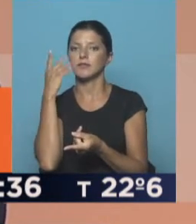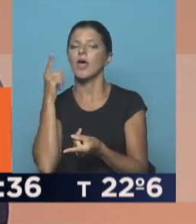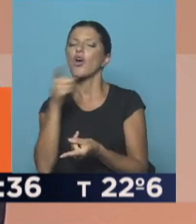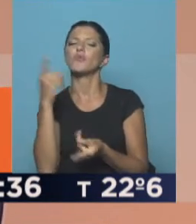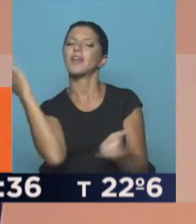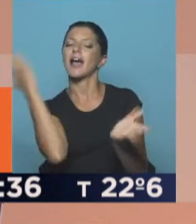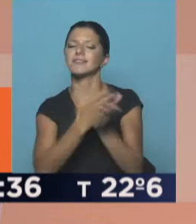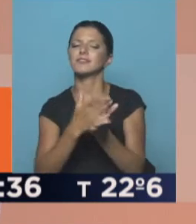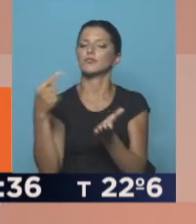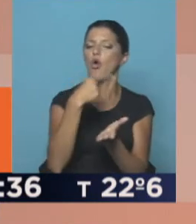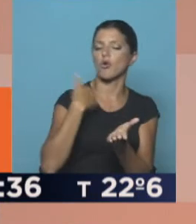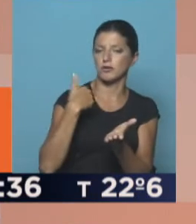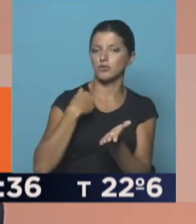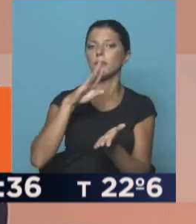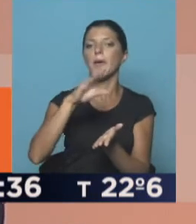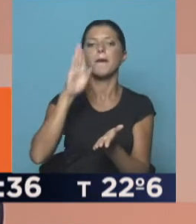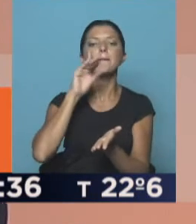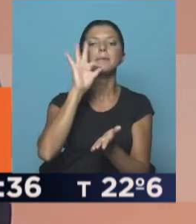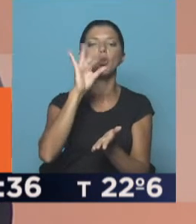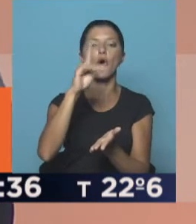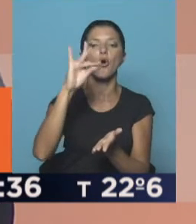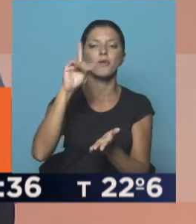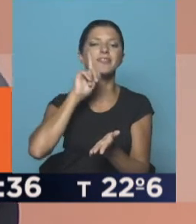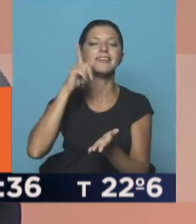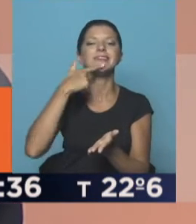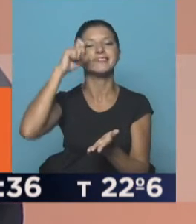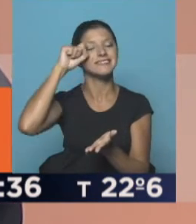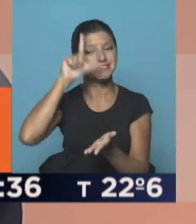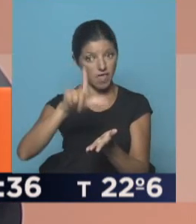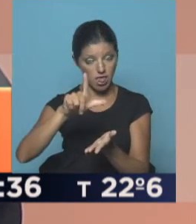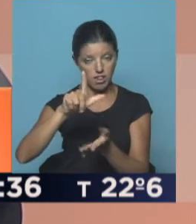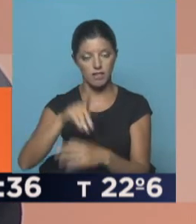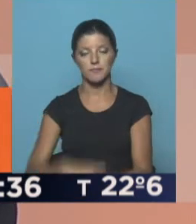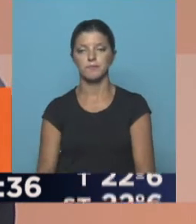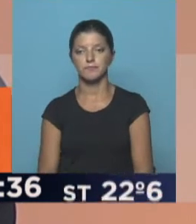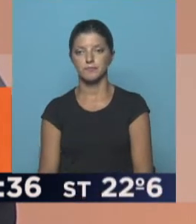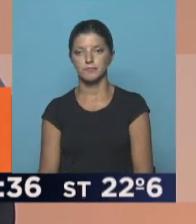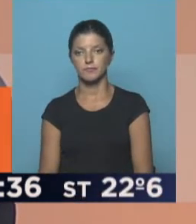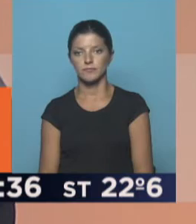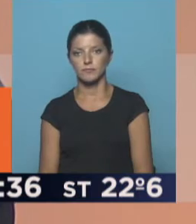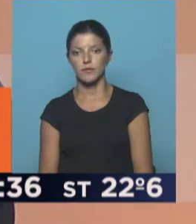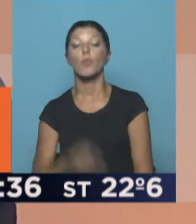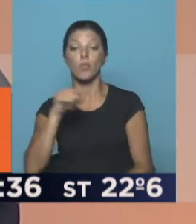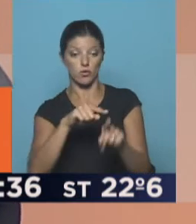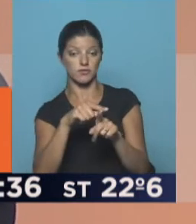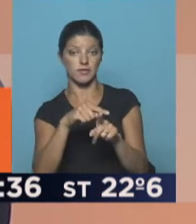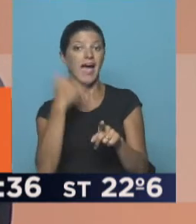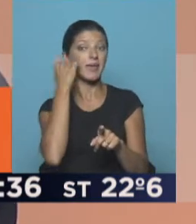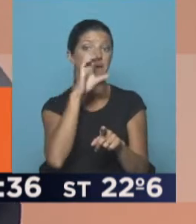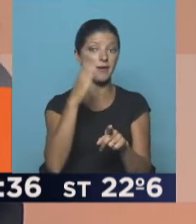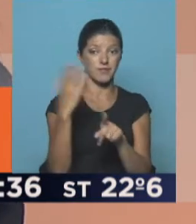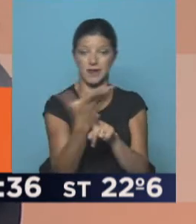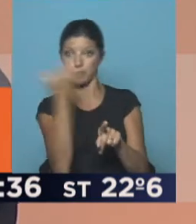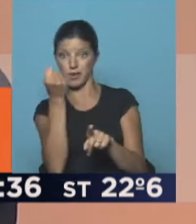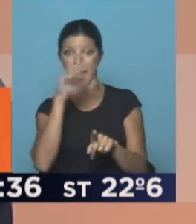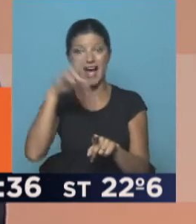con el tema, por ejemplo, del biodiesel, cuando se expropió se le expropió YPF a Repsol y demás. Es